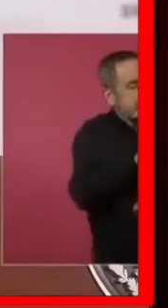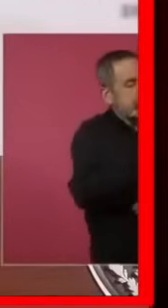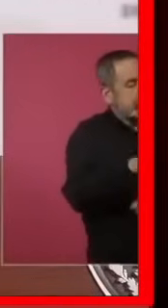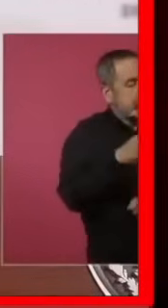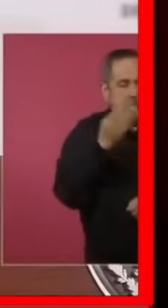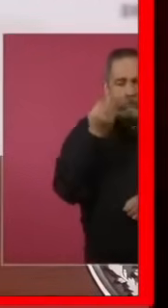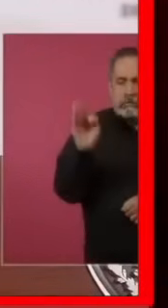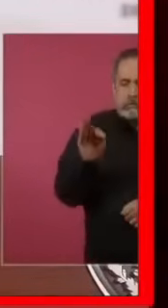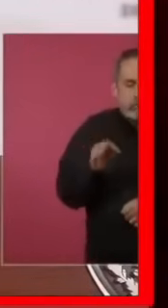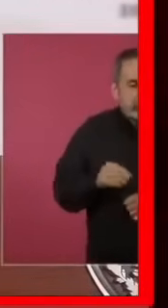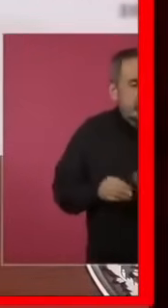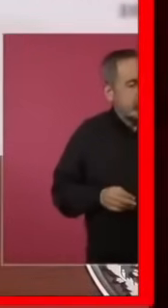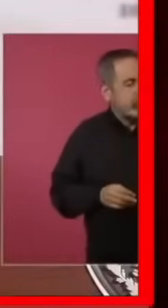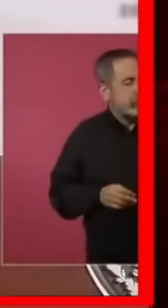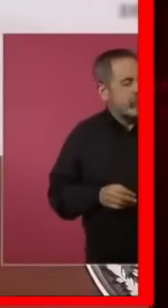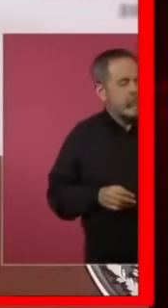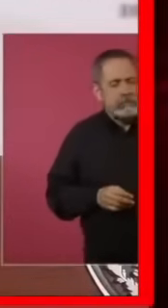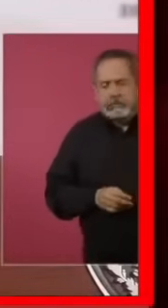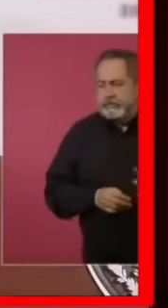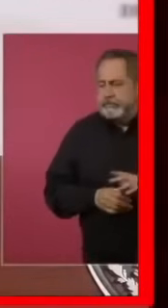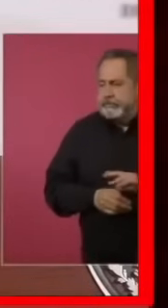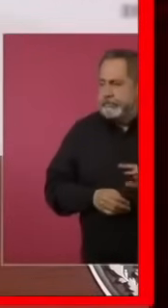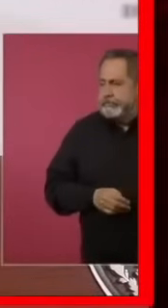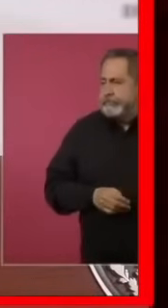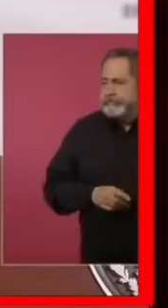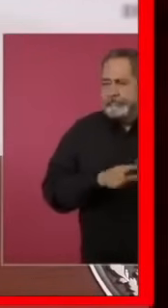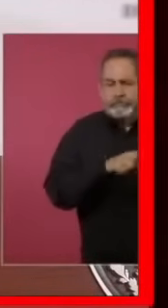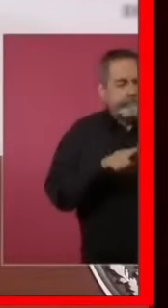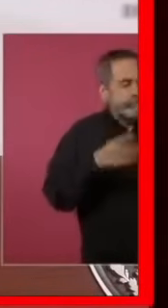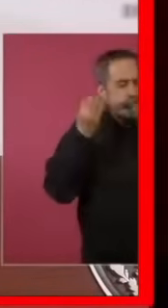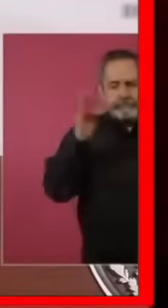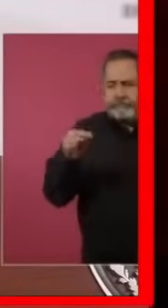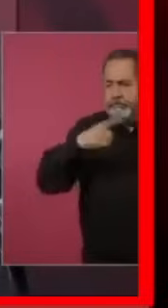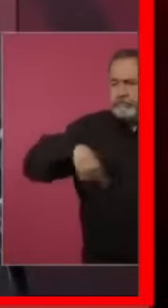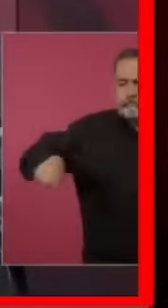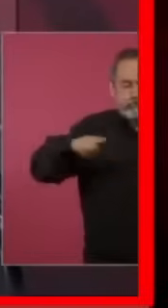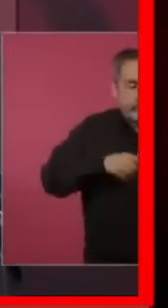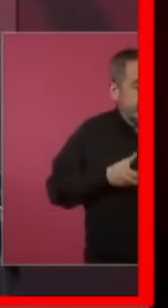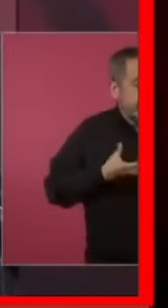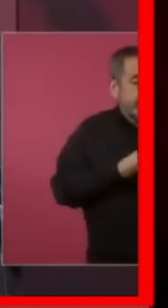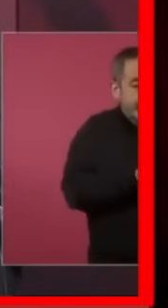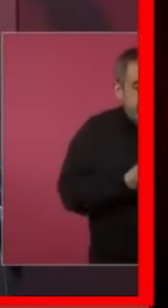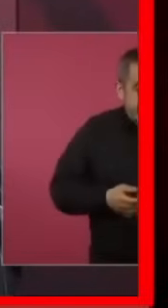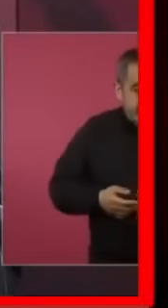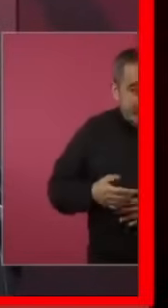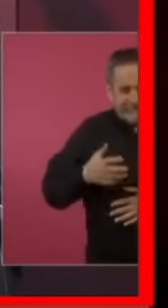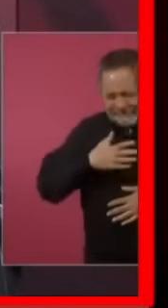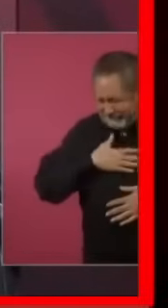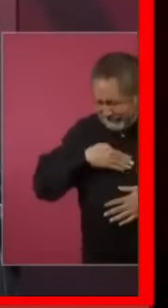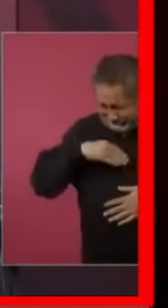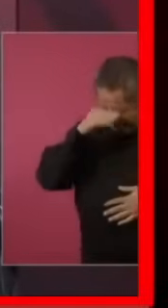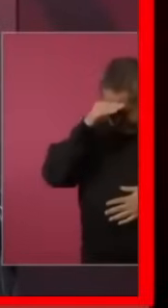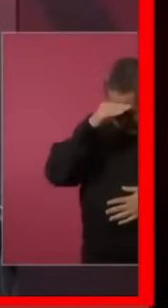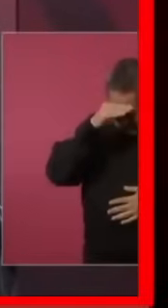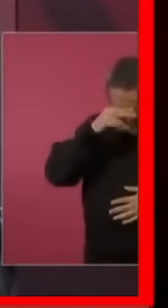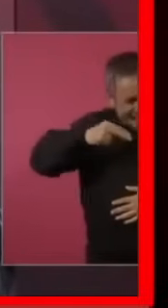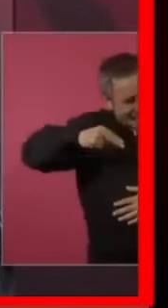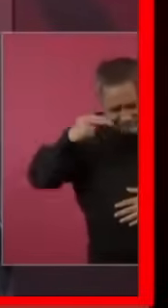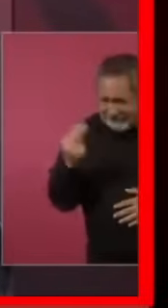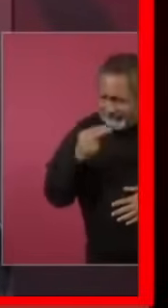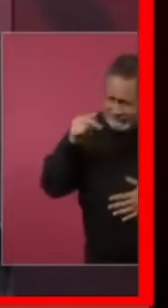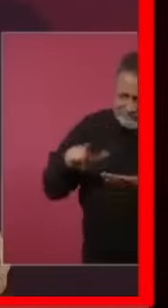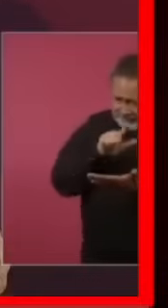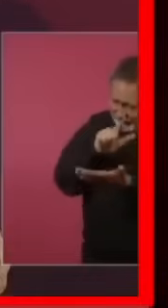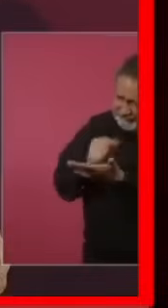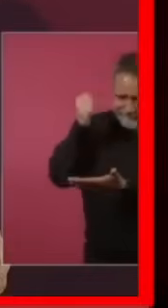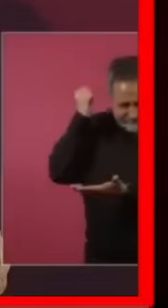los potentados, de la mafia, del poder económico y del poder político. Pero como me interesaba tanto,